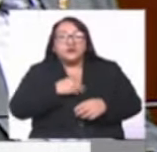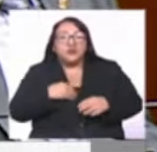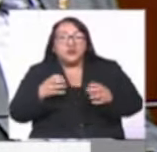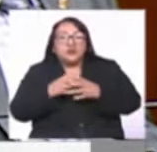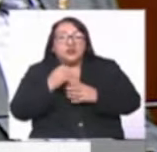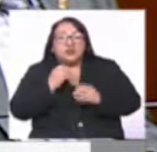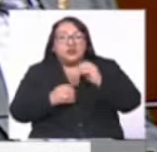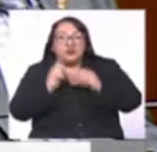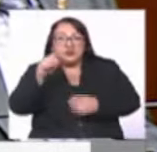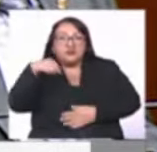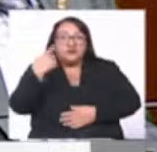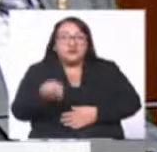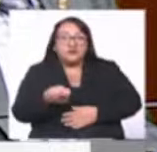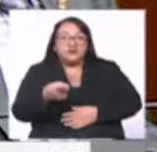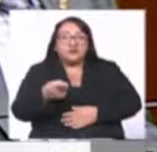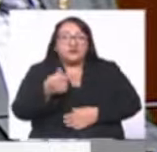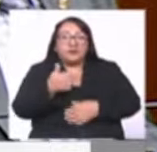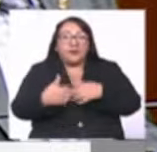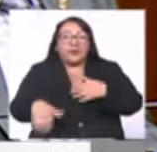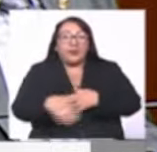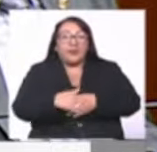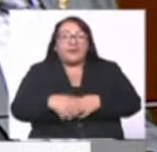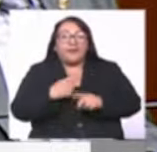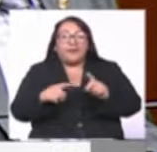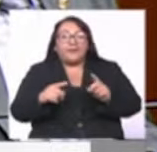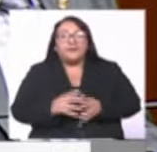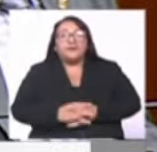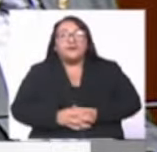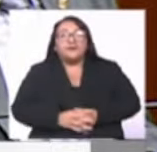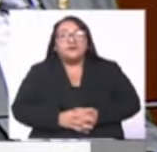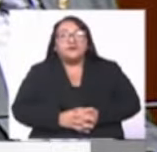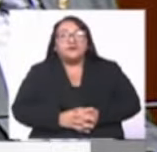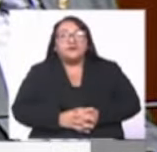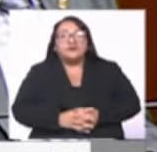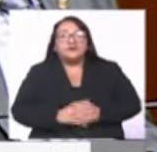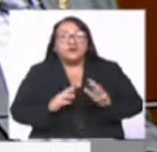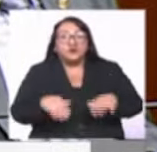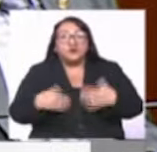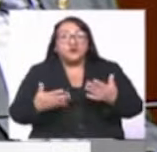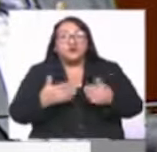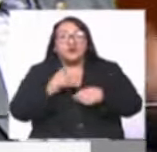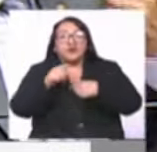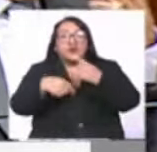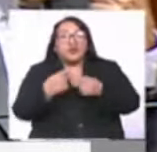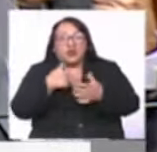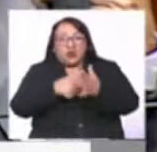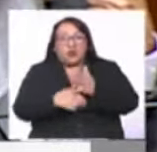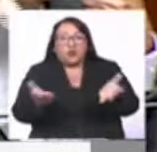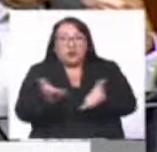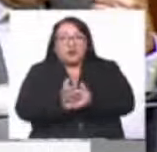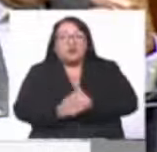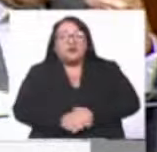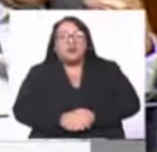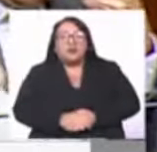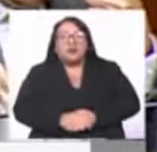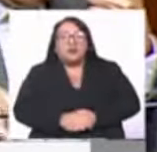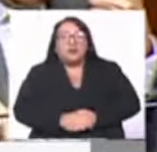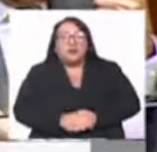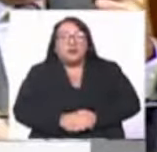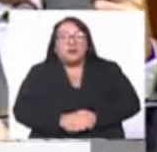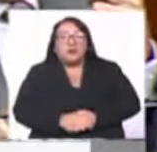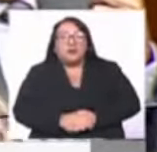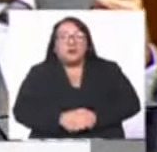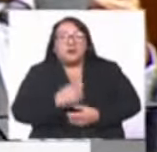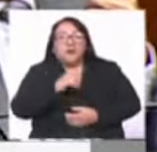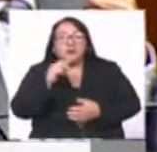fecha y al día siguiente en los domicilios de los denunciados se les corrió traslado de los siguientes documentos cada